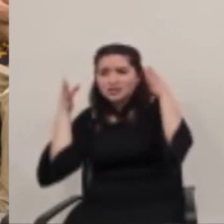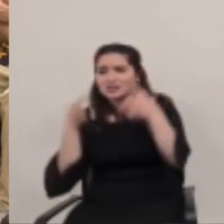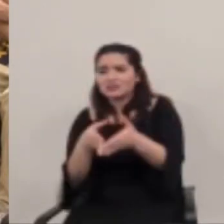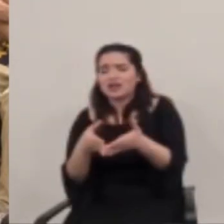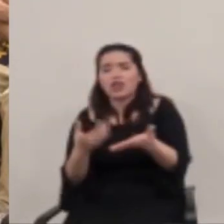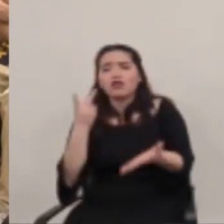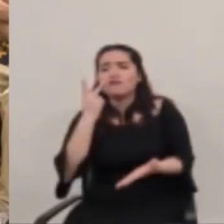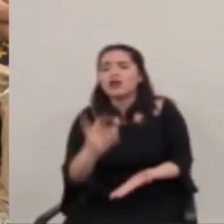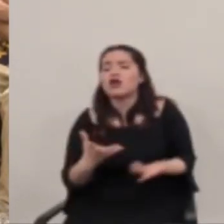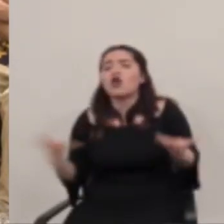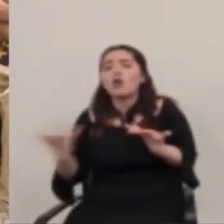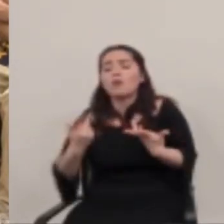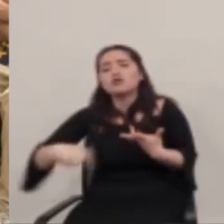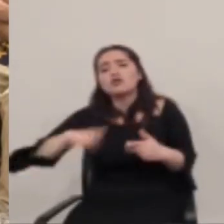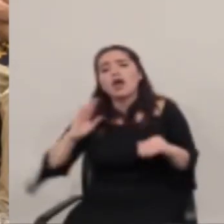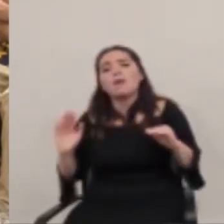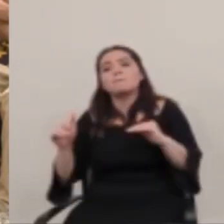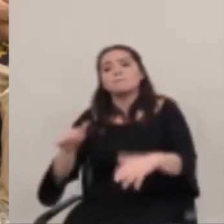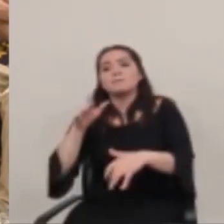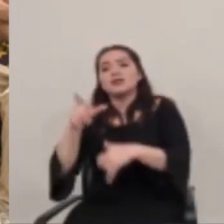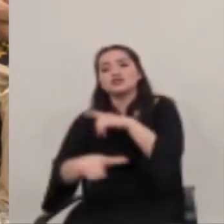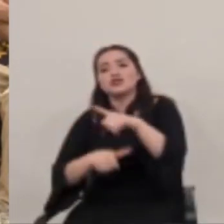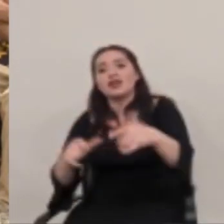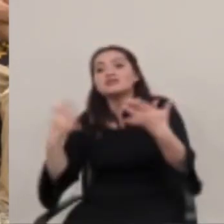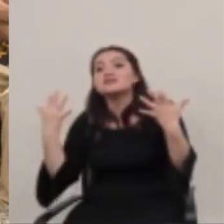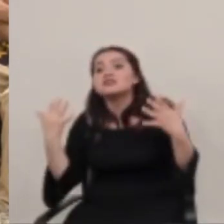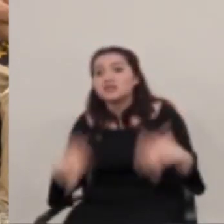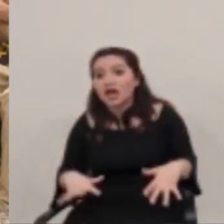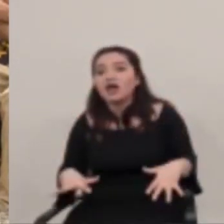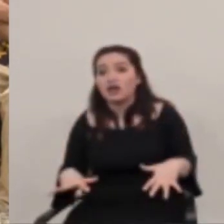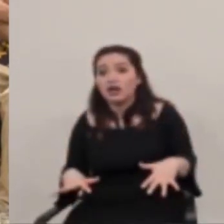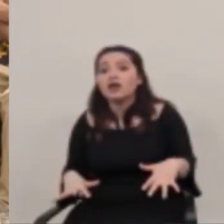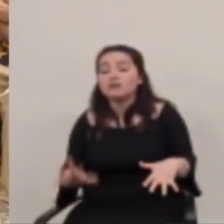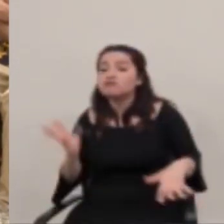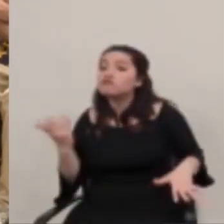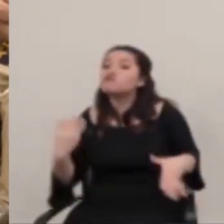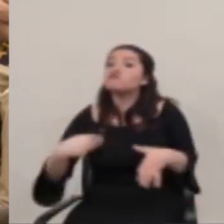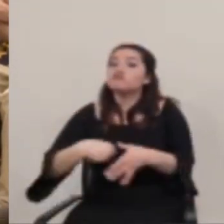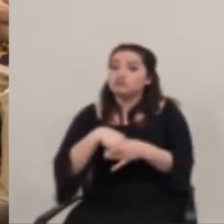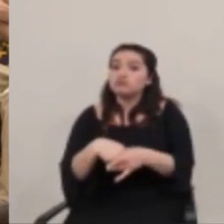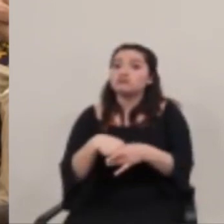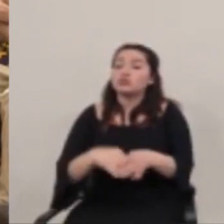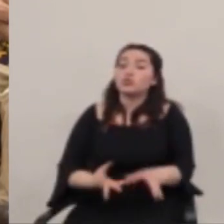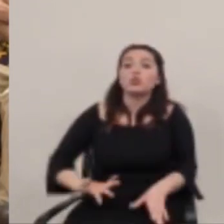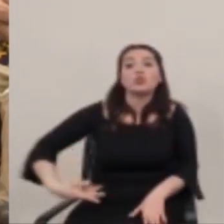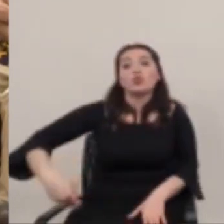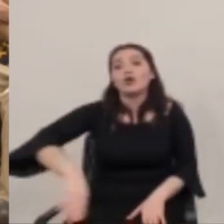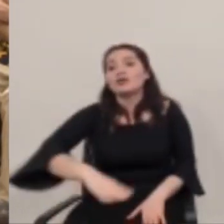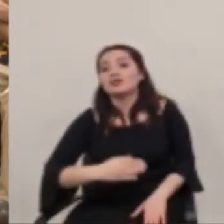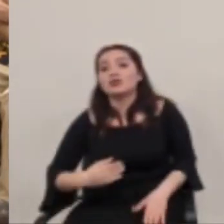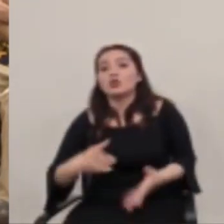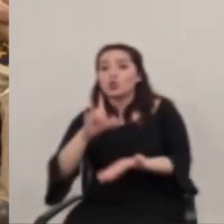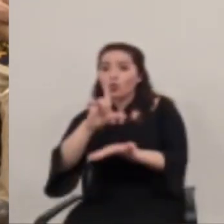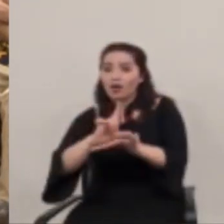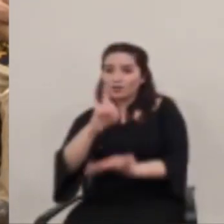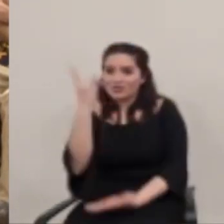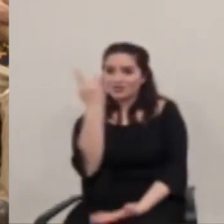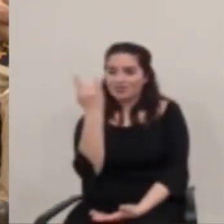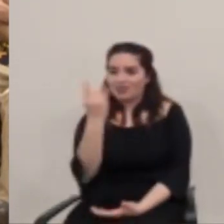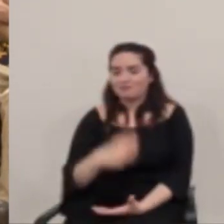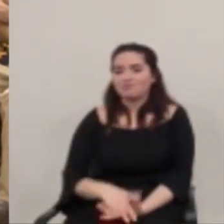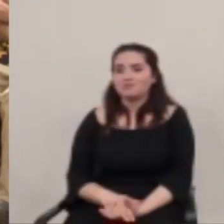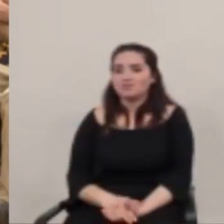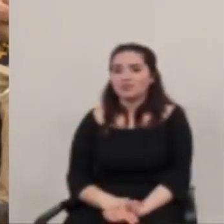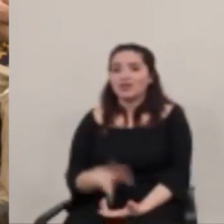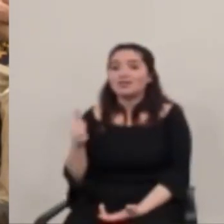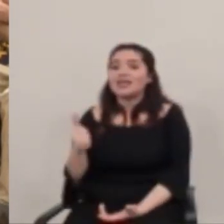qué manera apoyamos a las personas que ya están incorporadas en nuestra casa de estudios. Ahí la